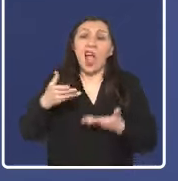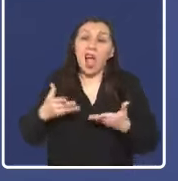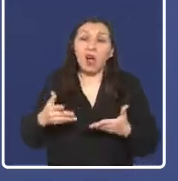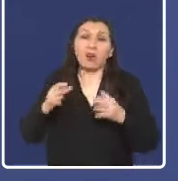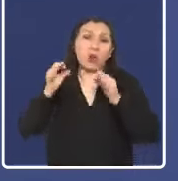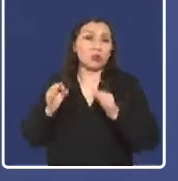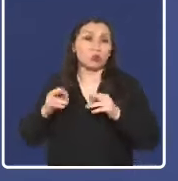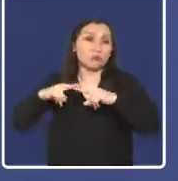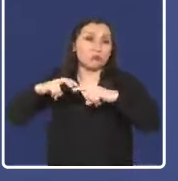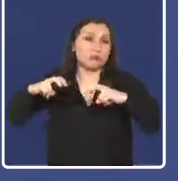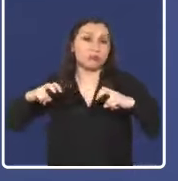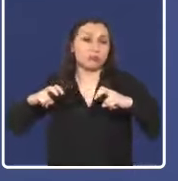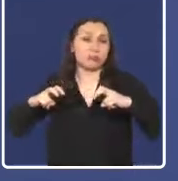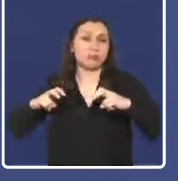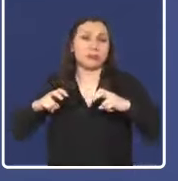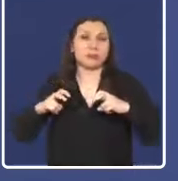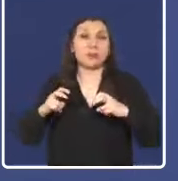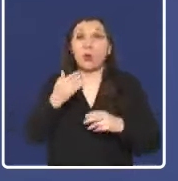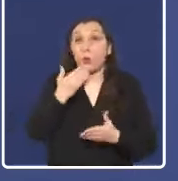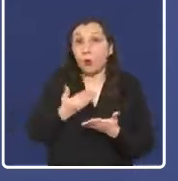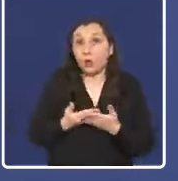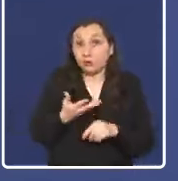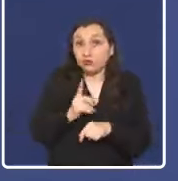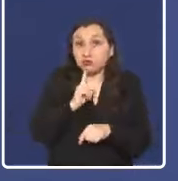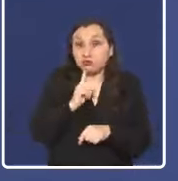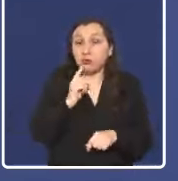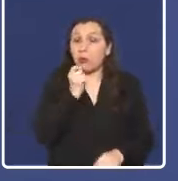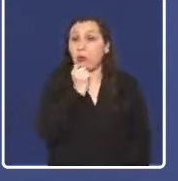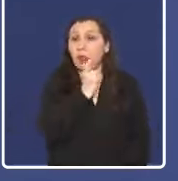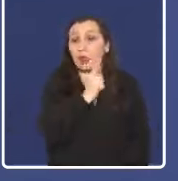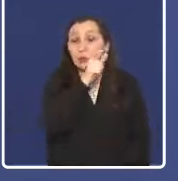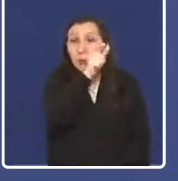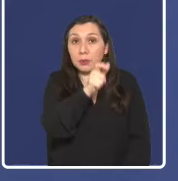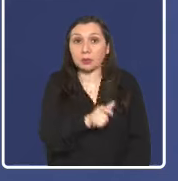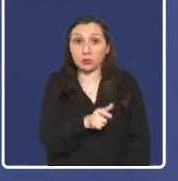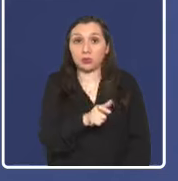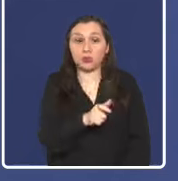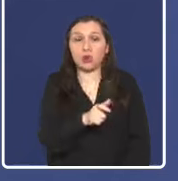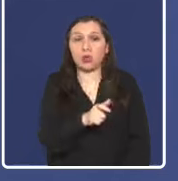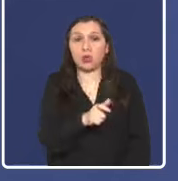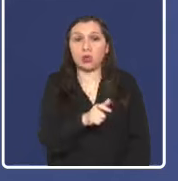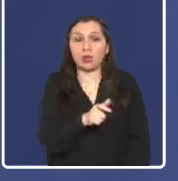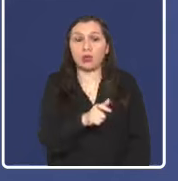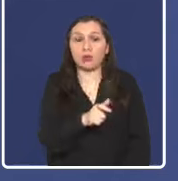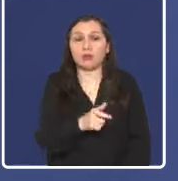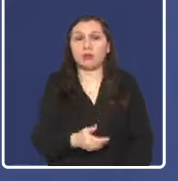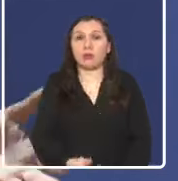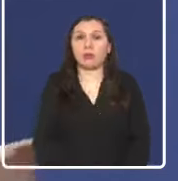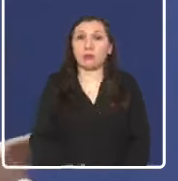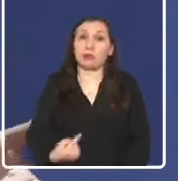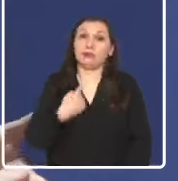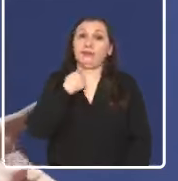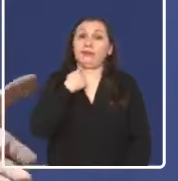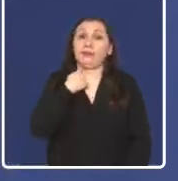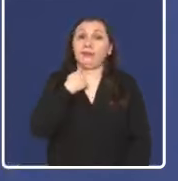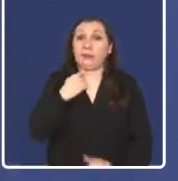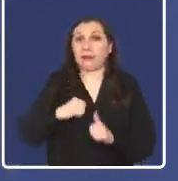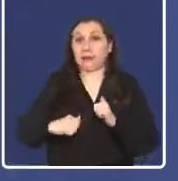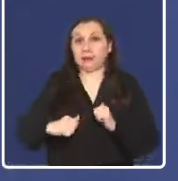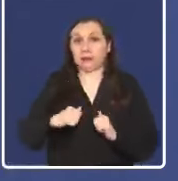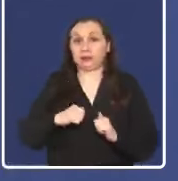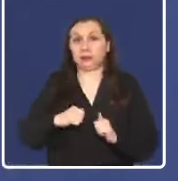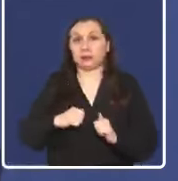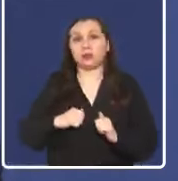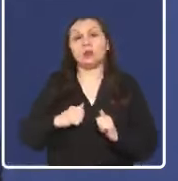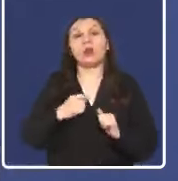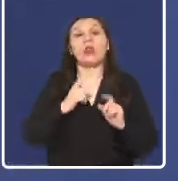de una investigación y creo que ante una denuncia de una persona que es víctima de, o